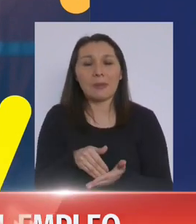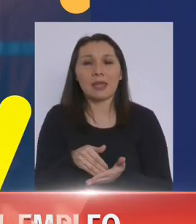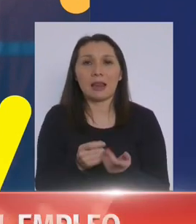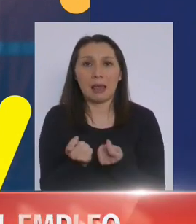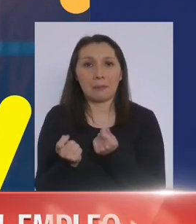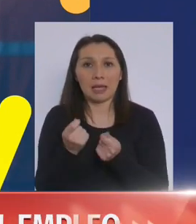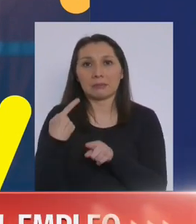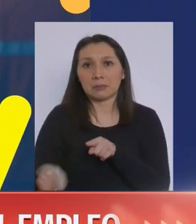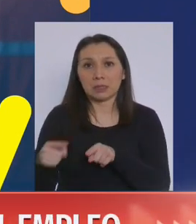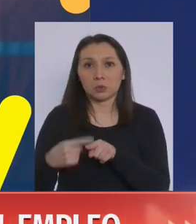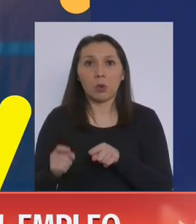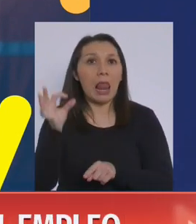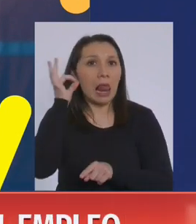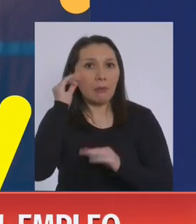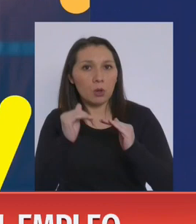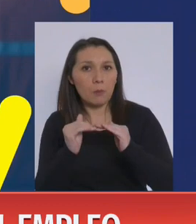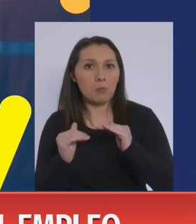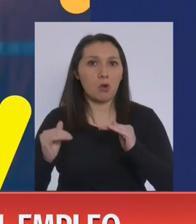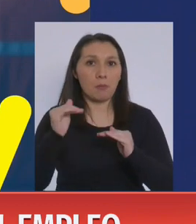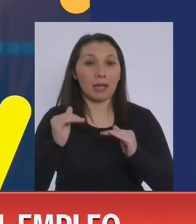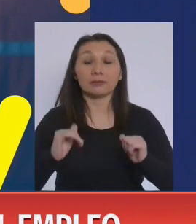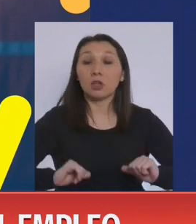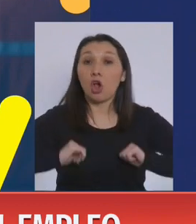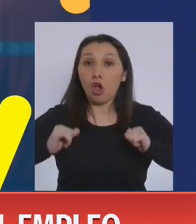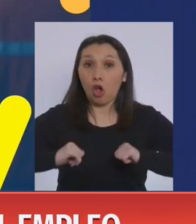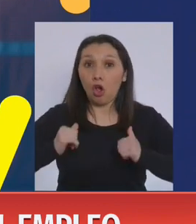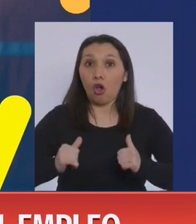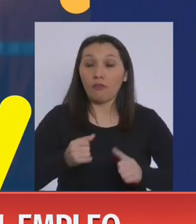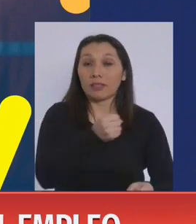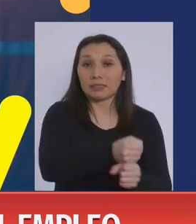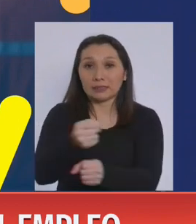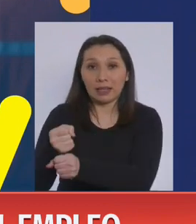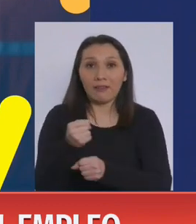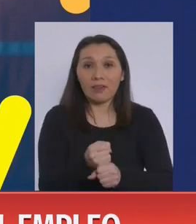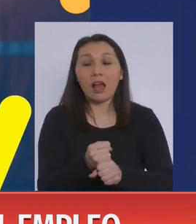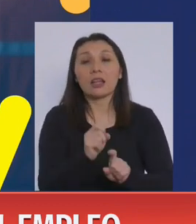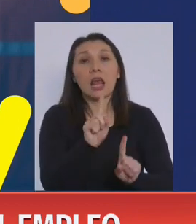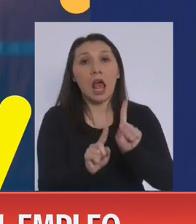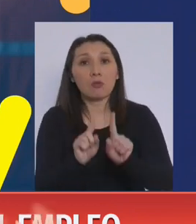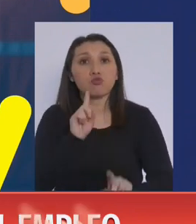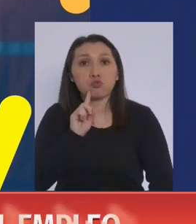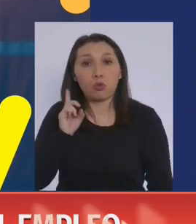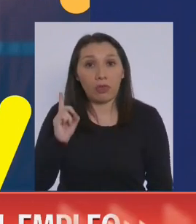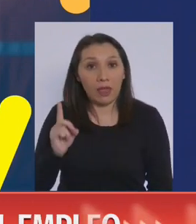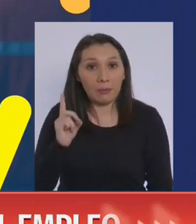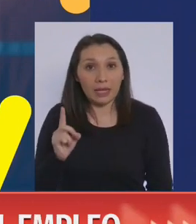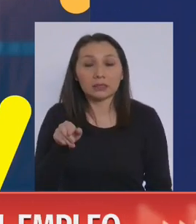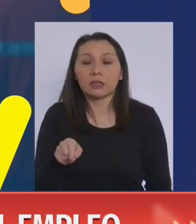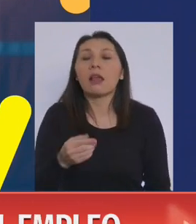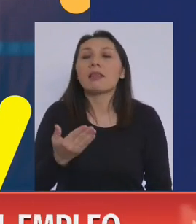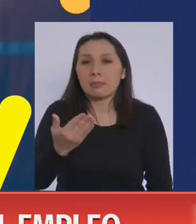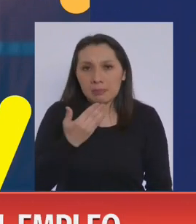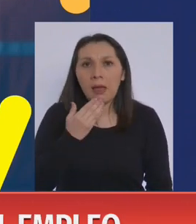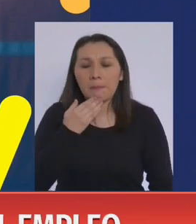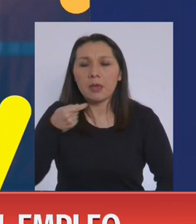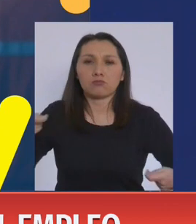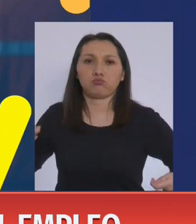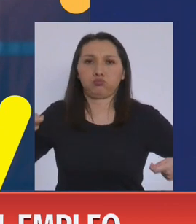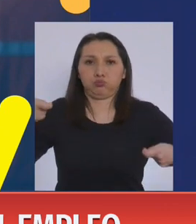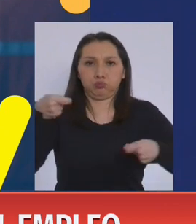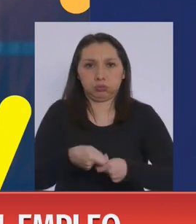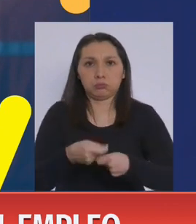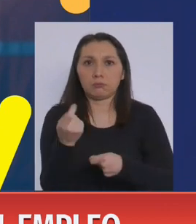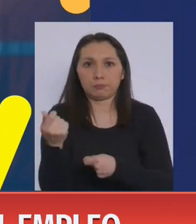270.000 pesos mensuales. Los jóvenes y los trabajadores con alguna discapacidad también van a recibir